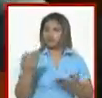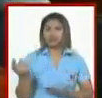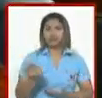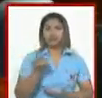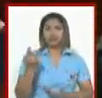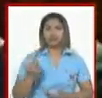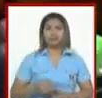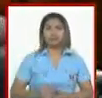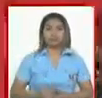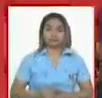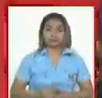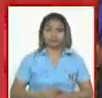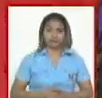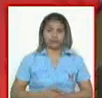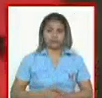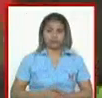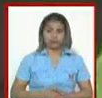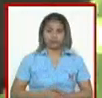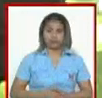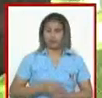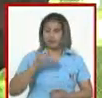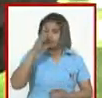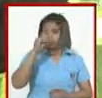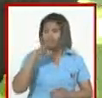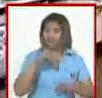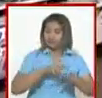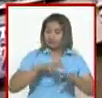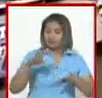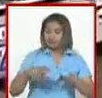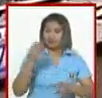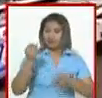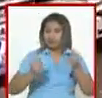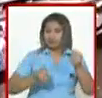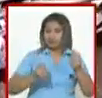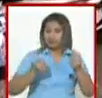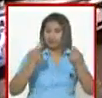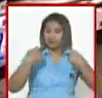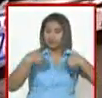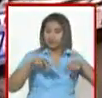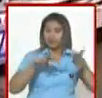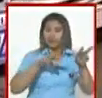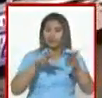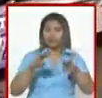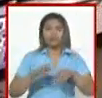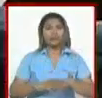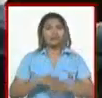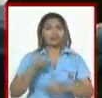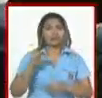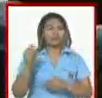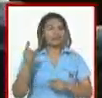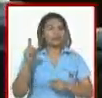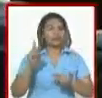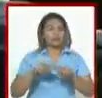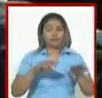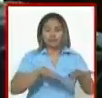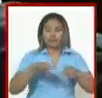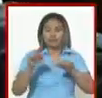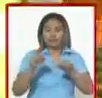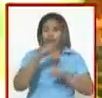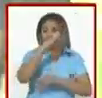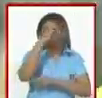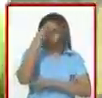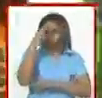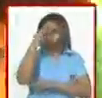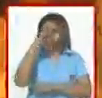solo el si cuando yo me bajé del auto cuando voy a verlo y no podía ni salir del auto está